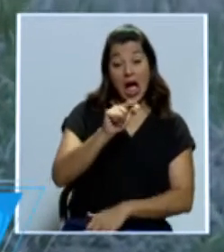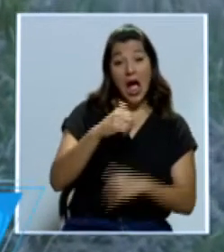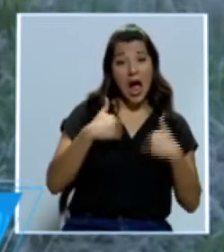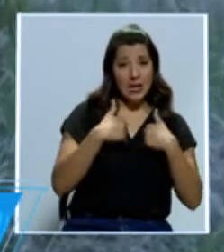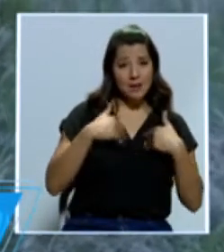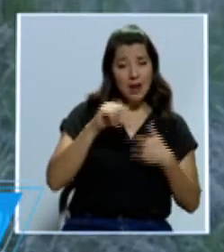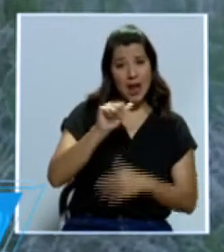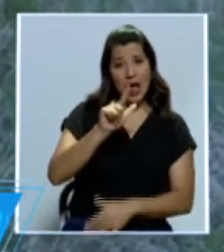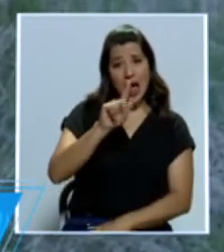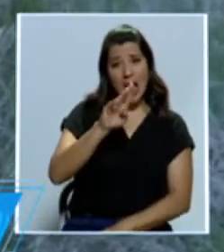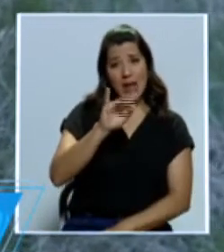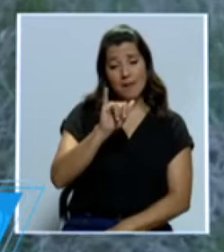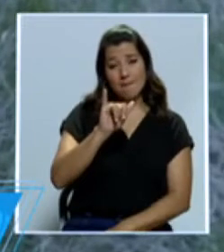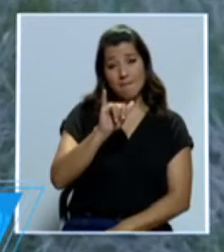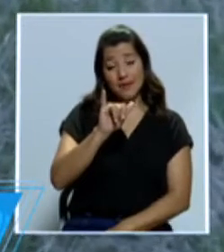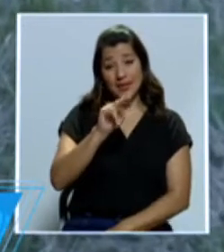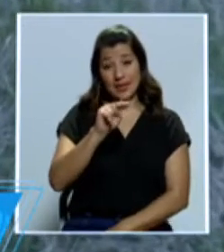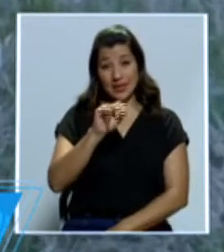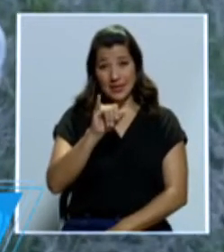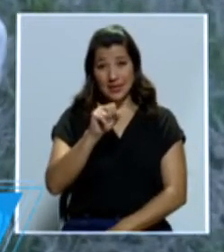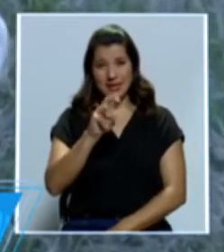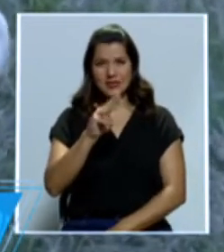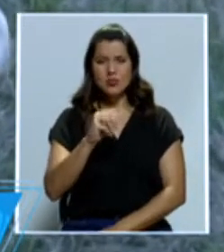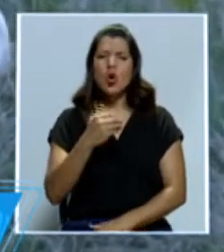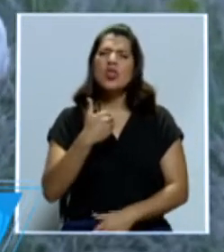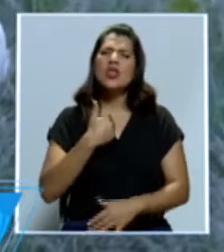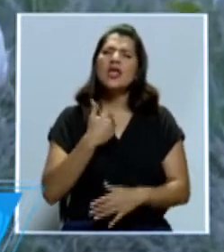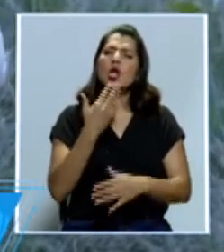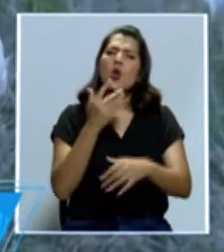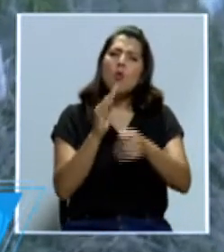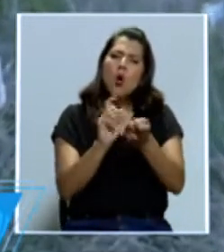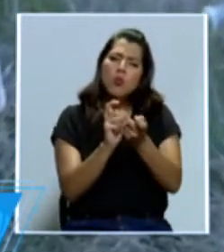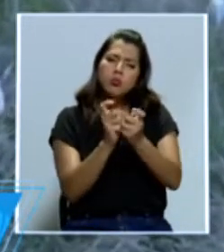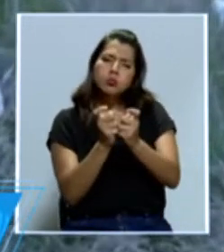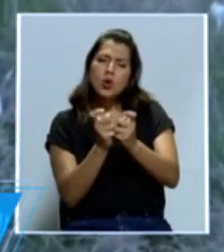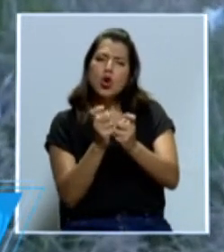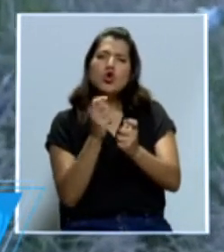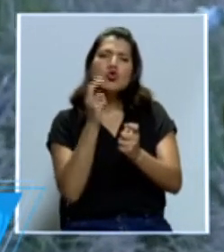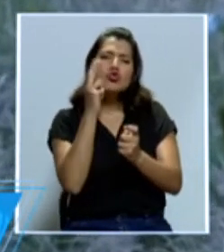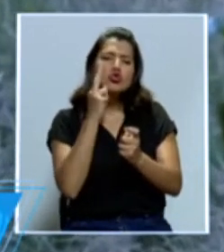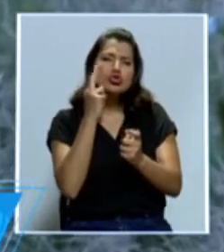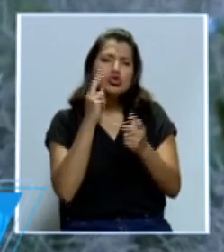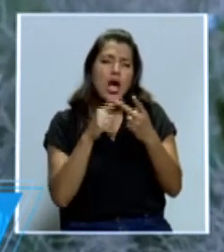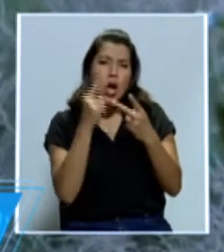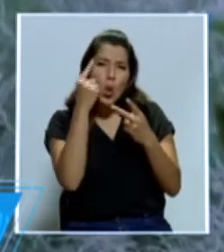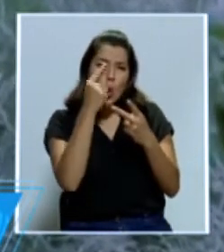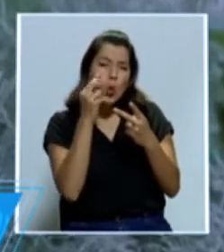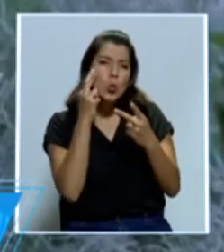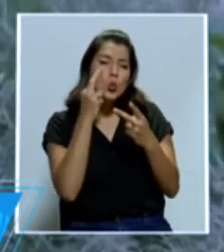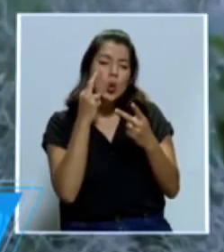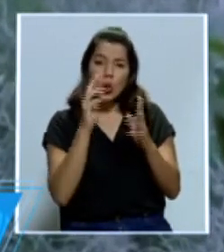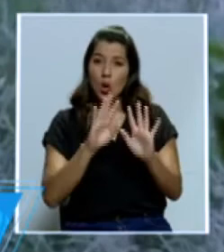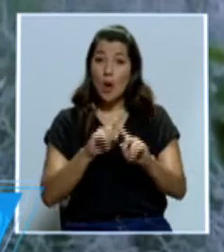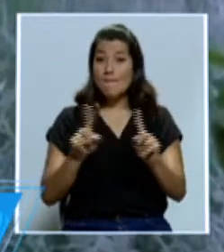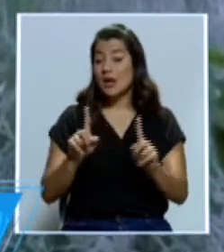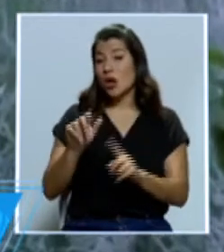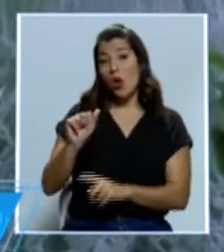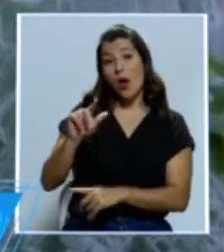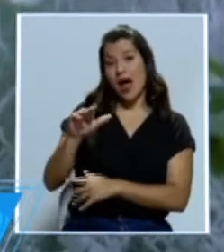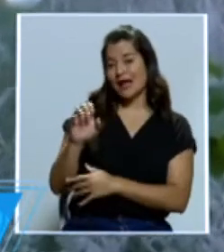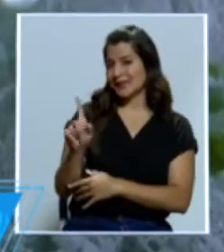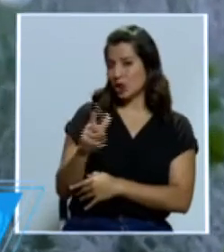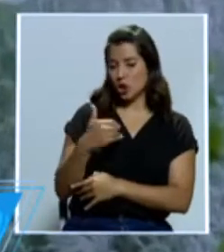como resultado una coloración rosada o clara en los ojos. Los alces con pelaje blanco suelen obtener esta característica debido a un